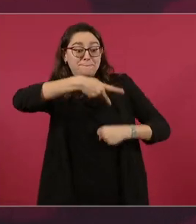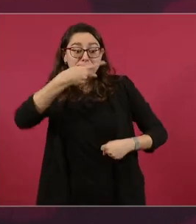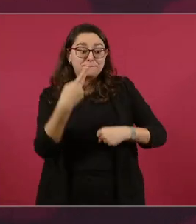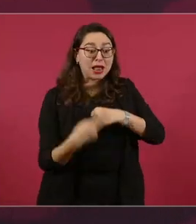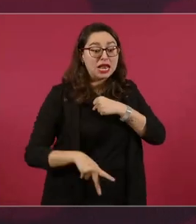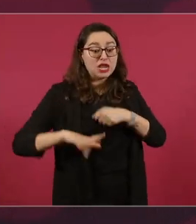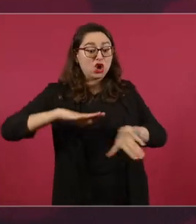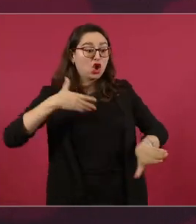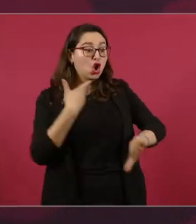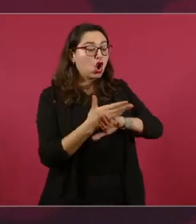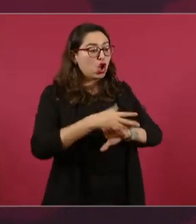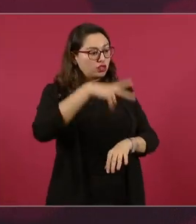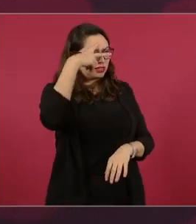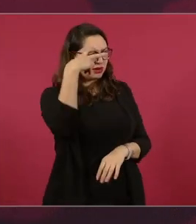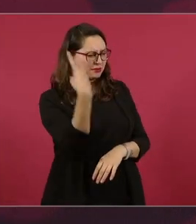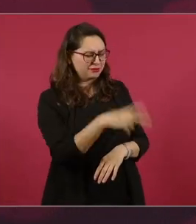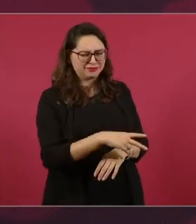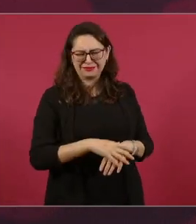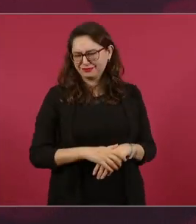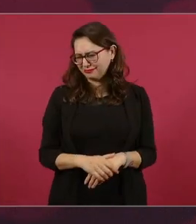Me reí.